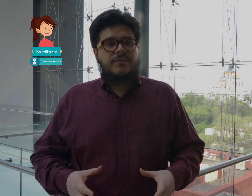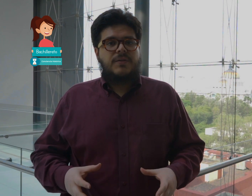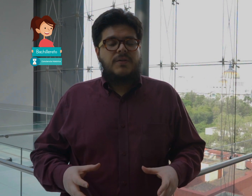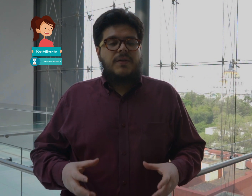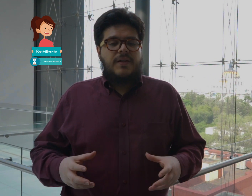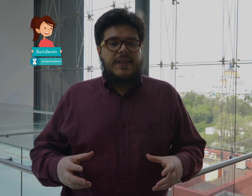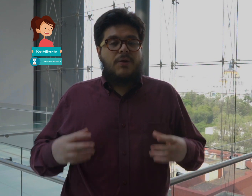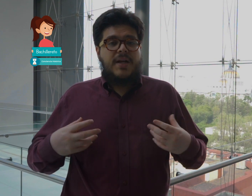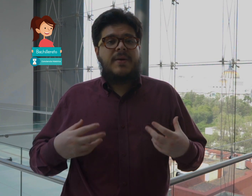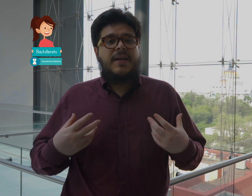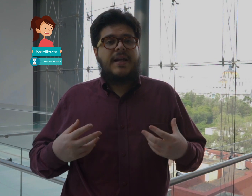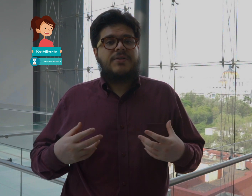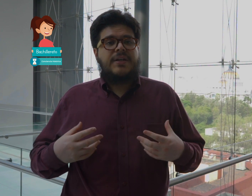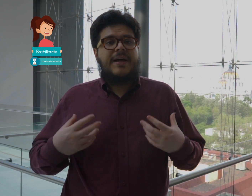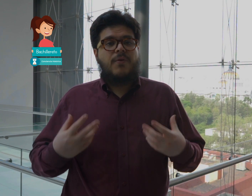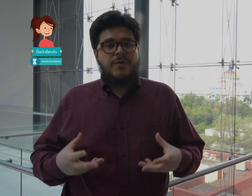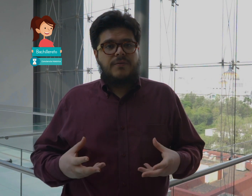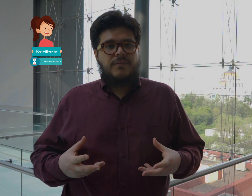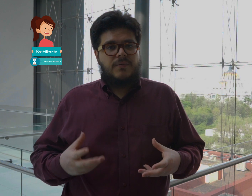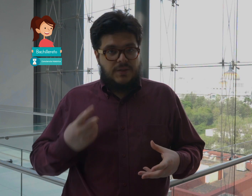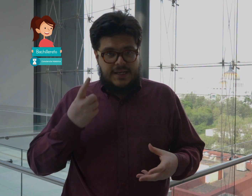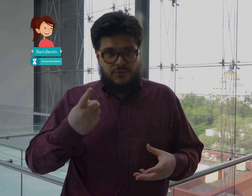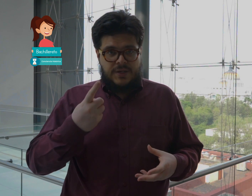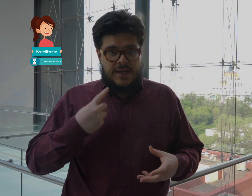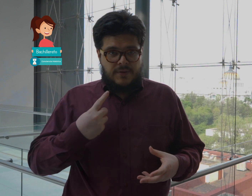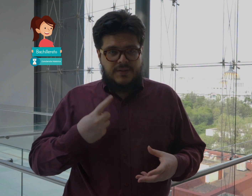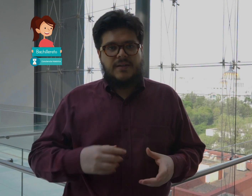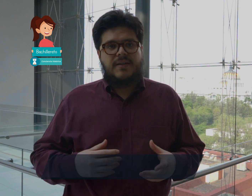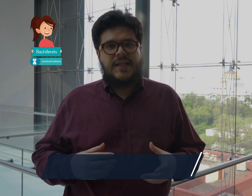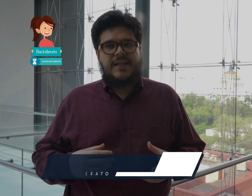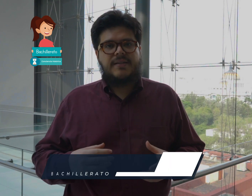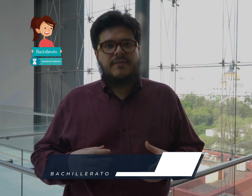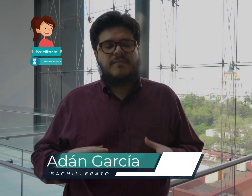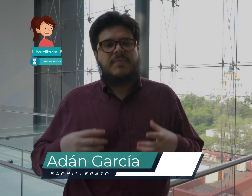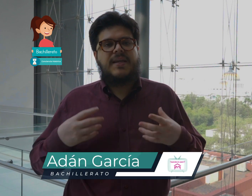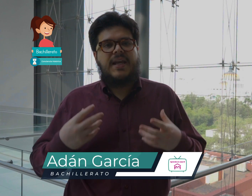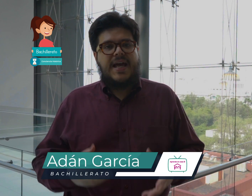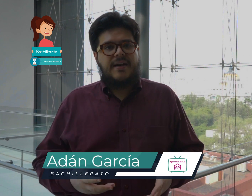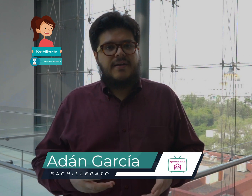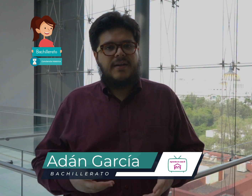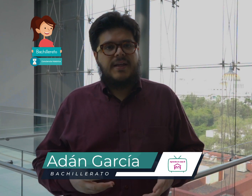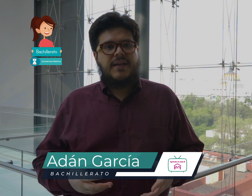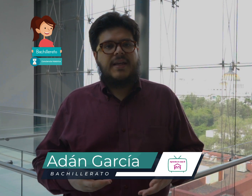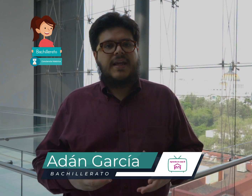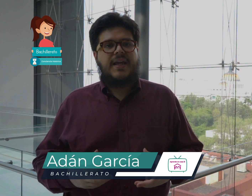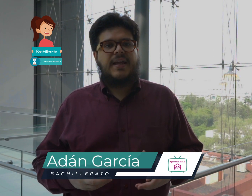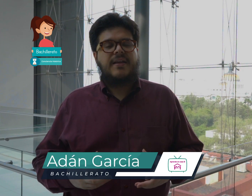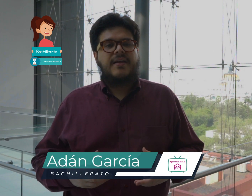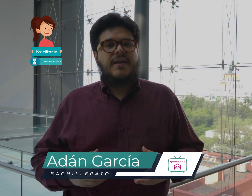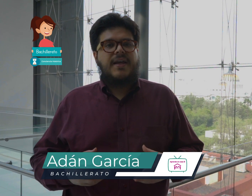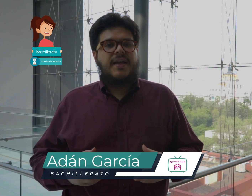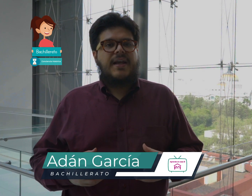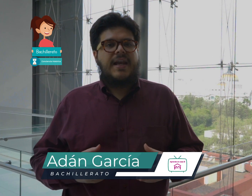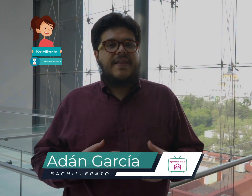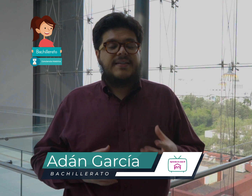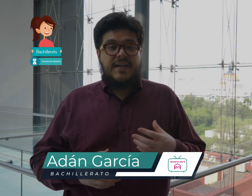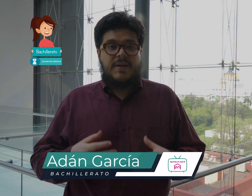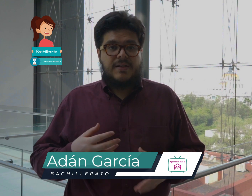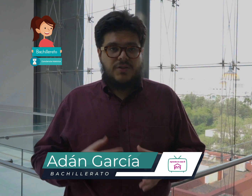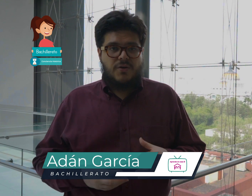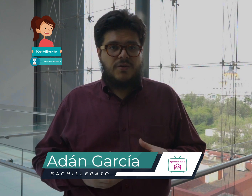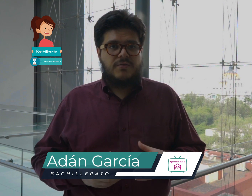con eso? De alguna manera nuestra labor, la suya y la nuestra, es vigilar que